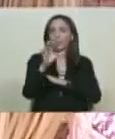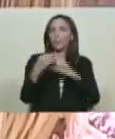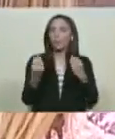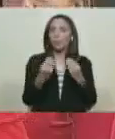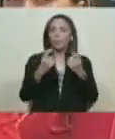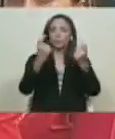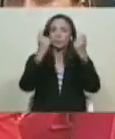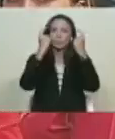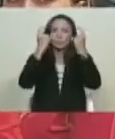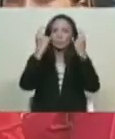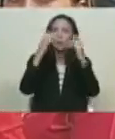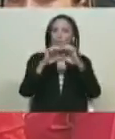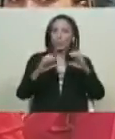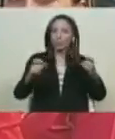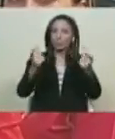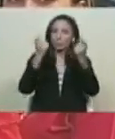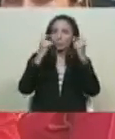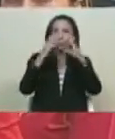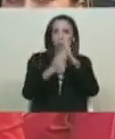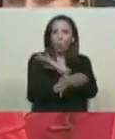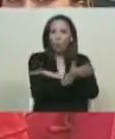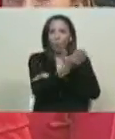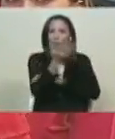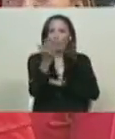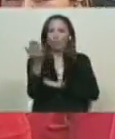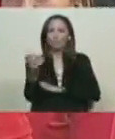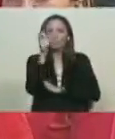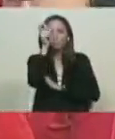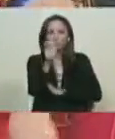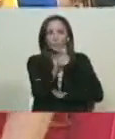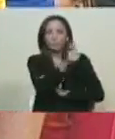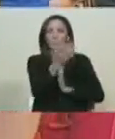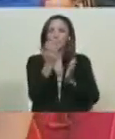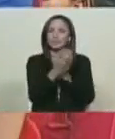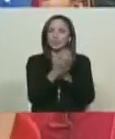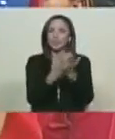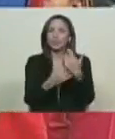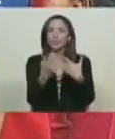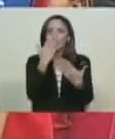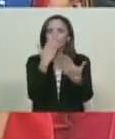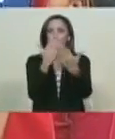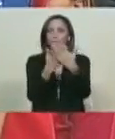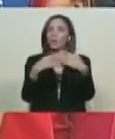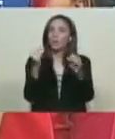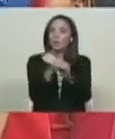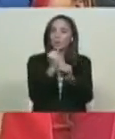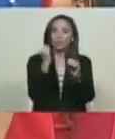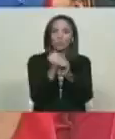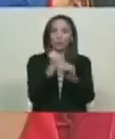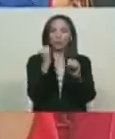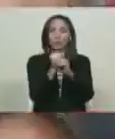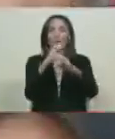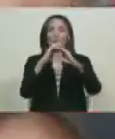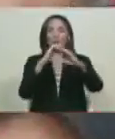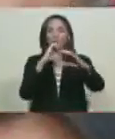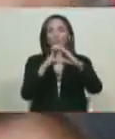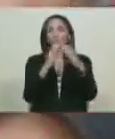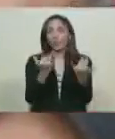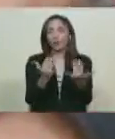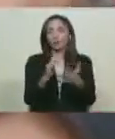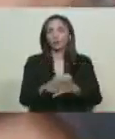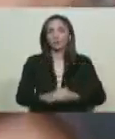nuestros cuadros, que son todos esos hermanos y todas esas hermanas que están ahí sentados y los que están trabajando detrás del volante ahorita en este